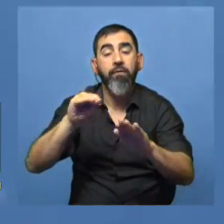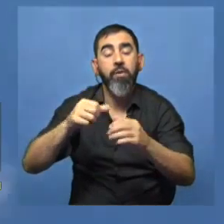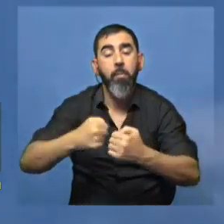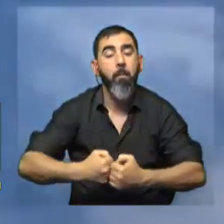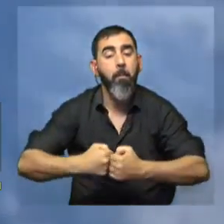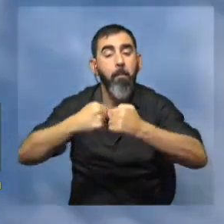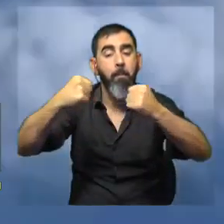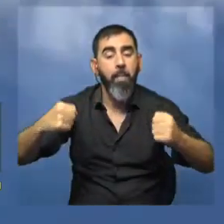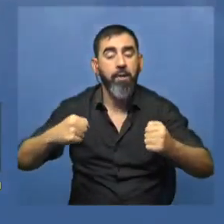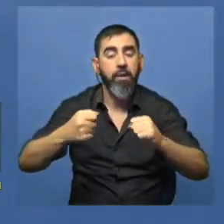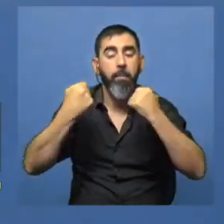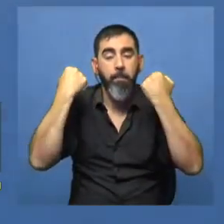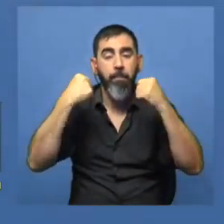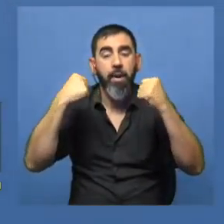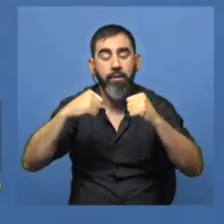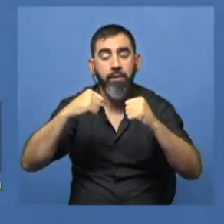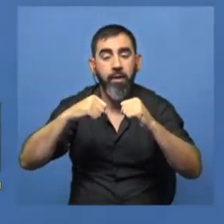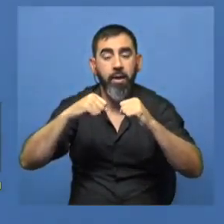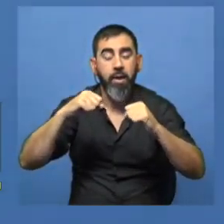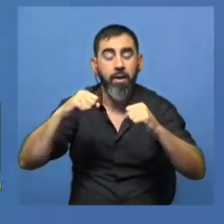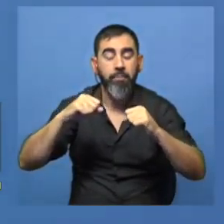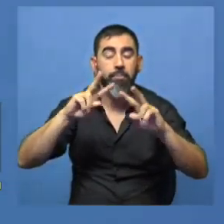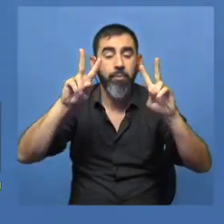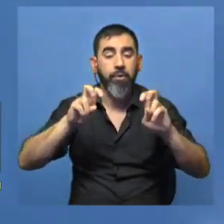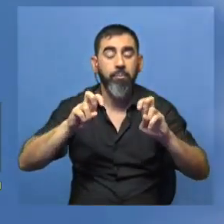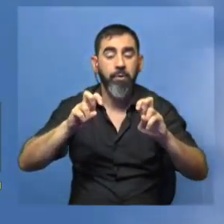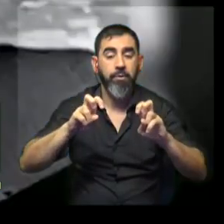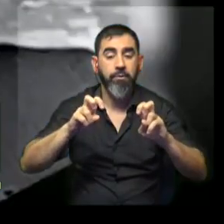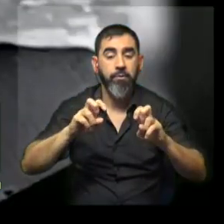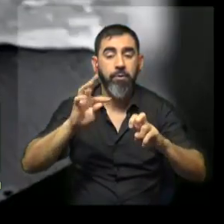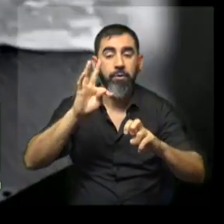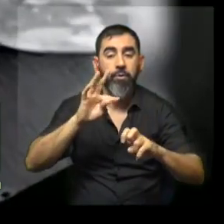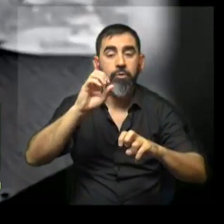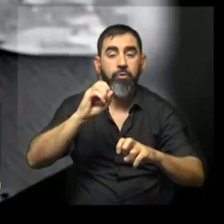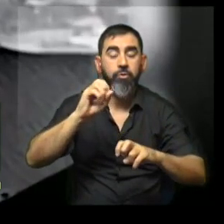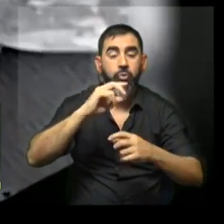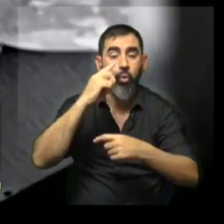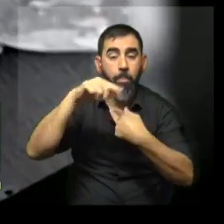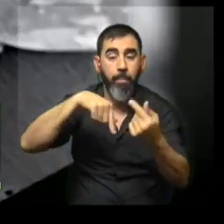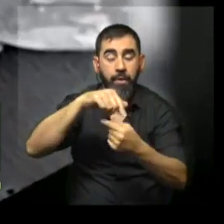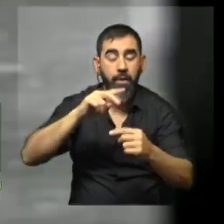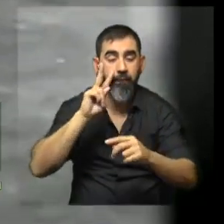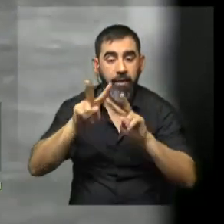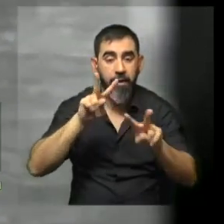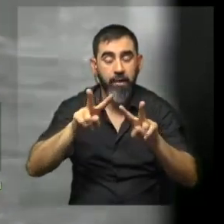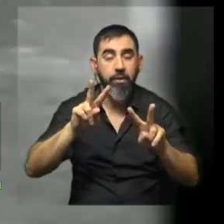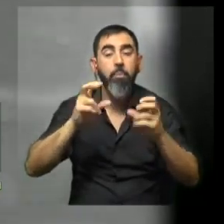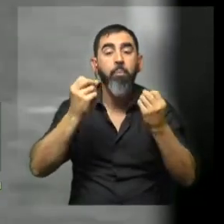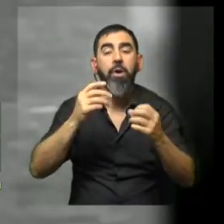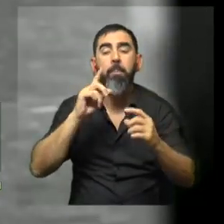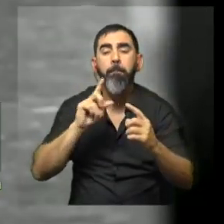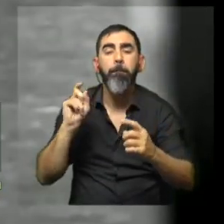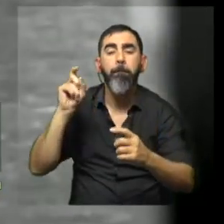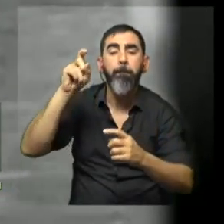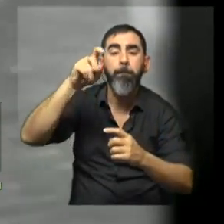la duración de las maniobras aéreas que realizan en el marco de la Operación Tormenta Vigilante en respuesta al lanzamiento de